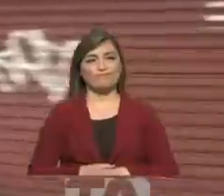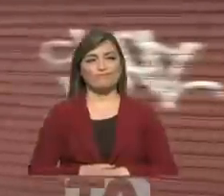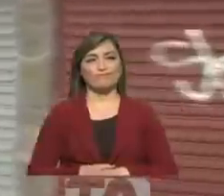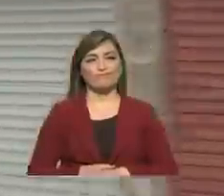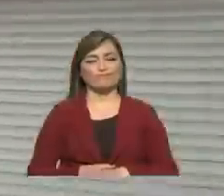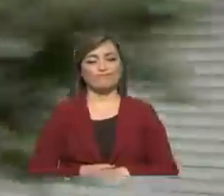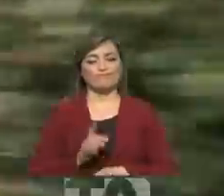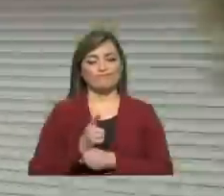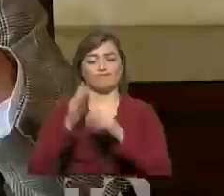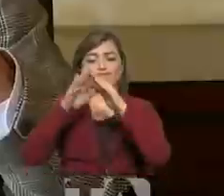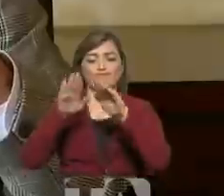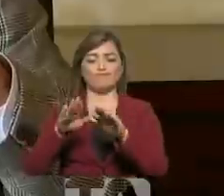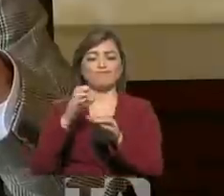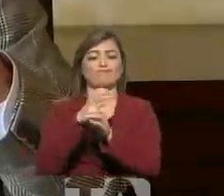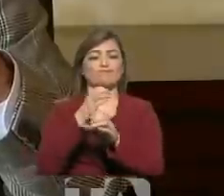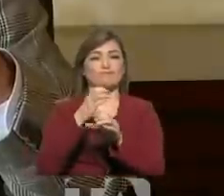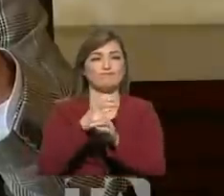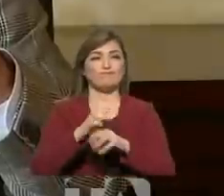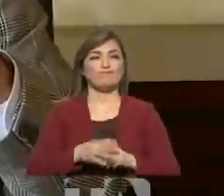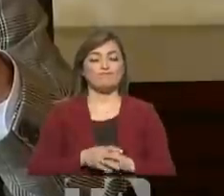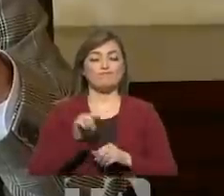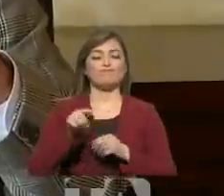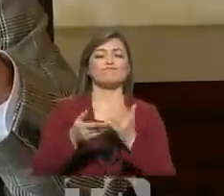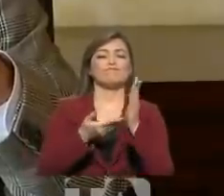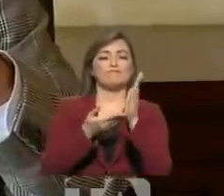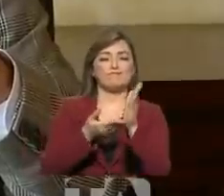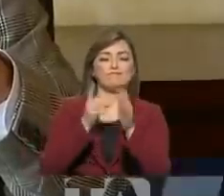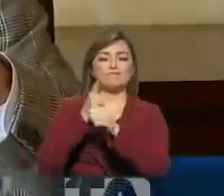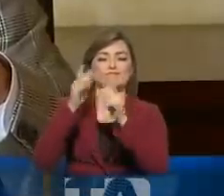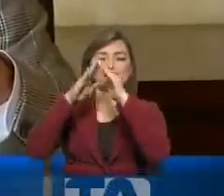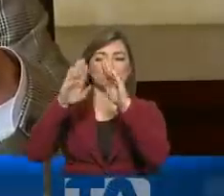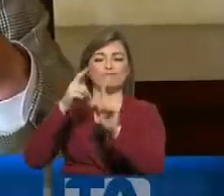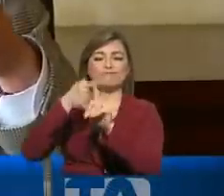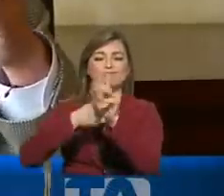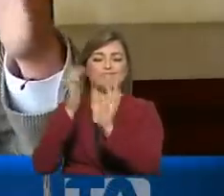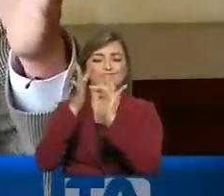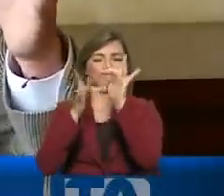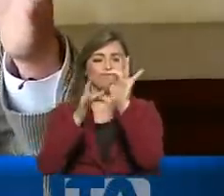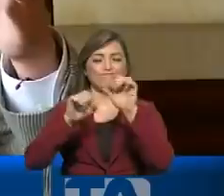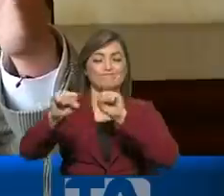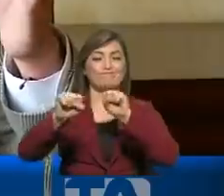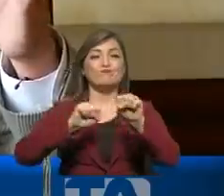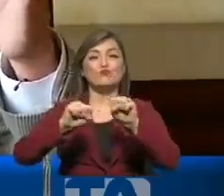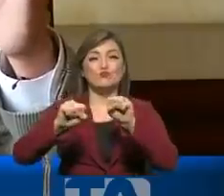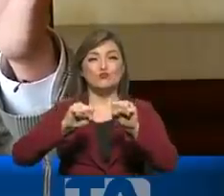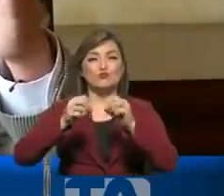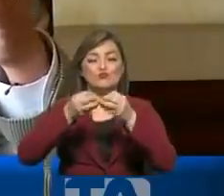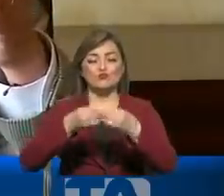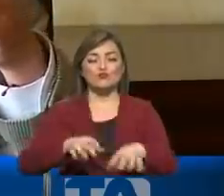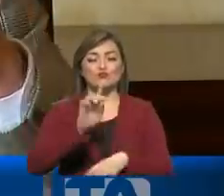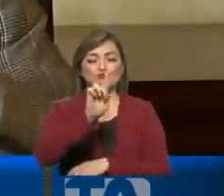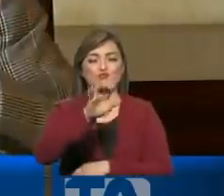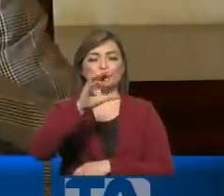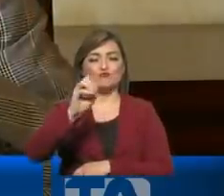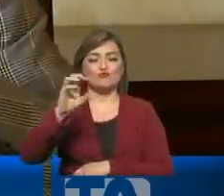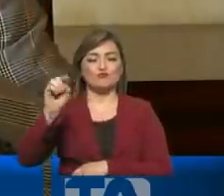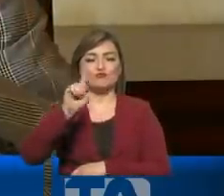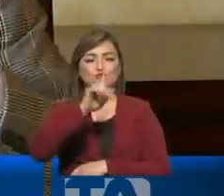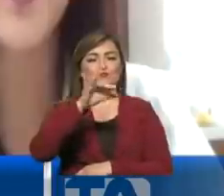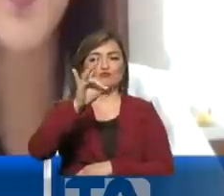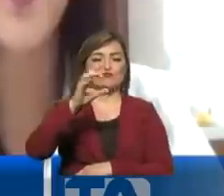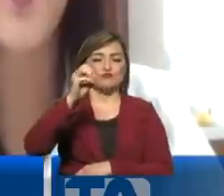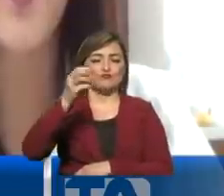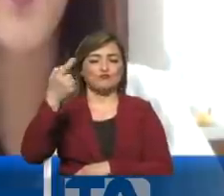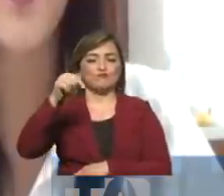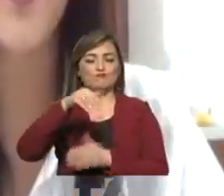también manejan un estimado. Y solo en este confinamiento, entre abril y mayo, estaríamos hablando de pérdidas entre 1.500 y 1.800 millones